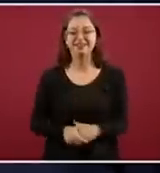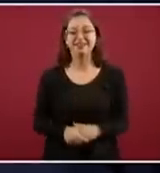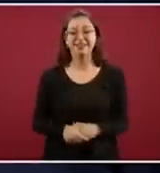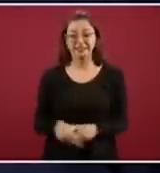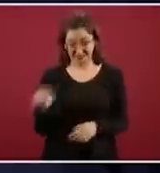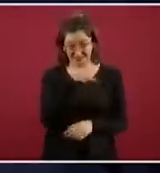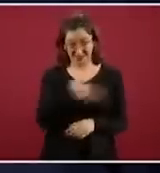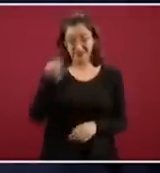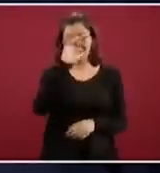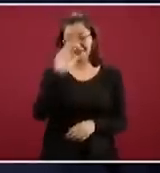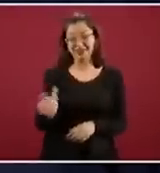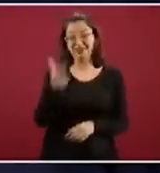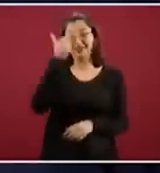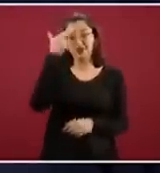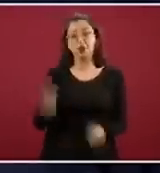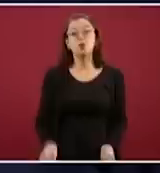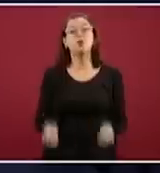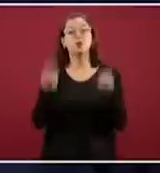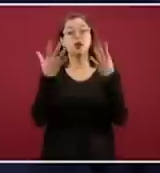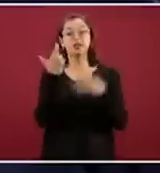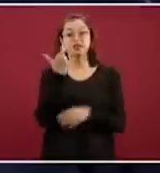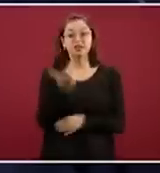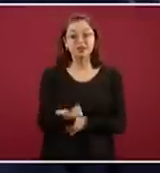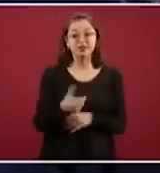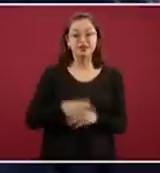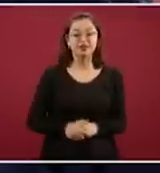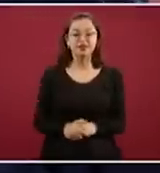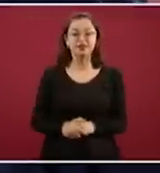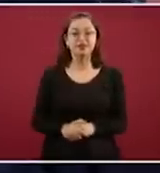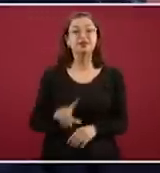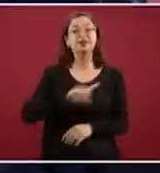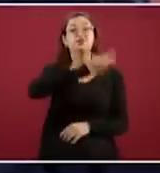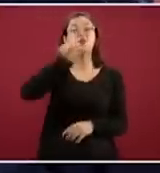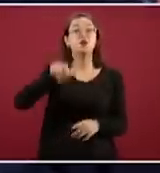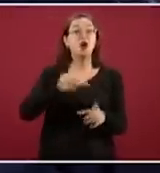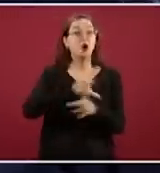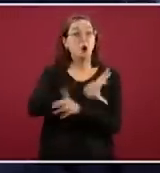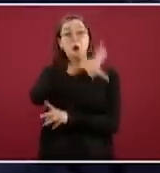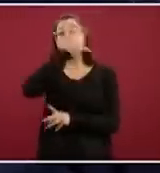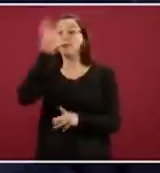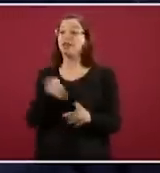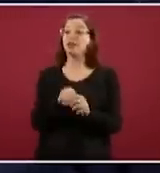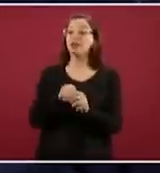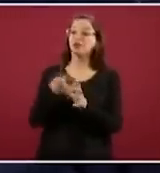¿Se acuerdan cuánto? Y todo se le devolvió.